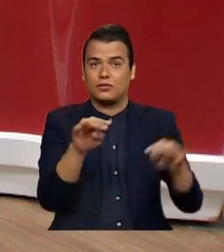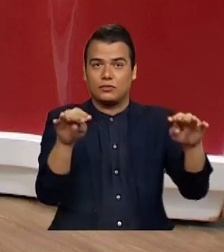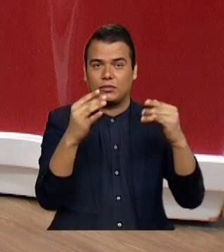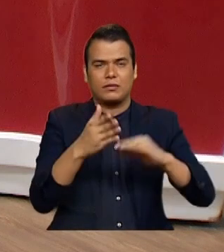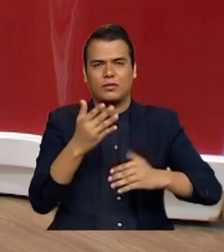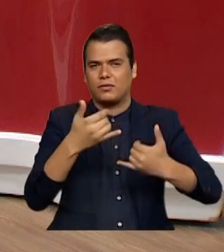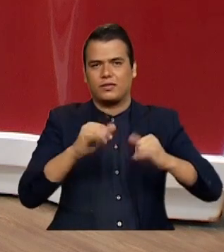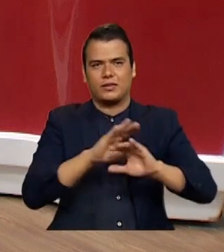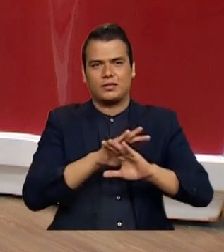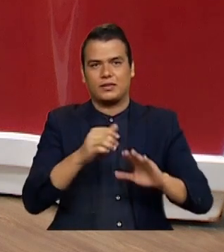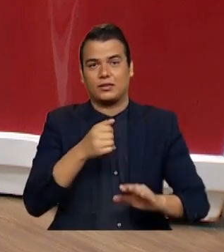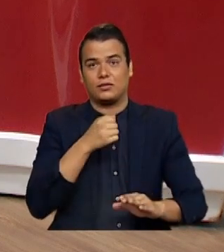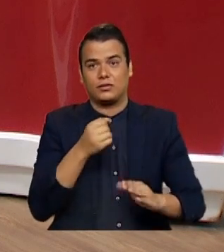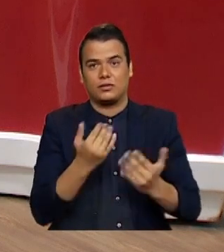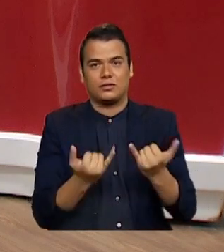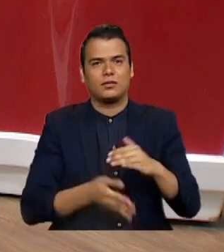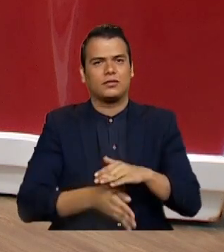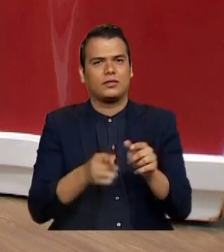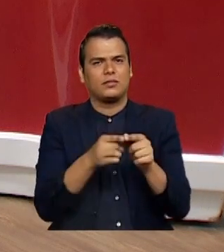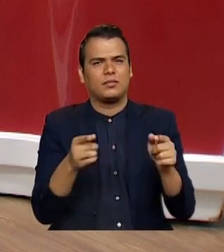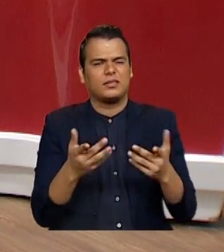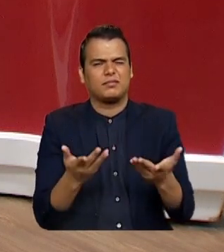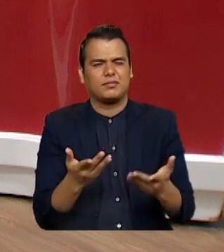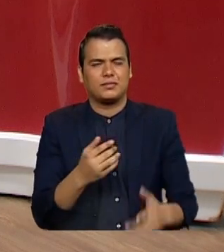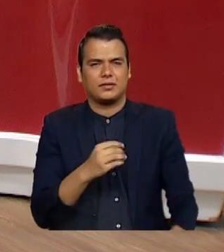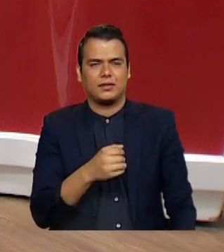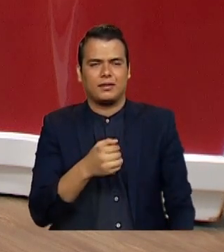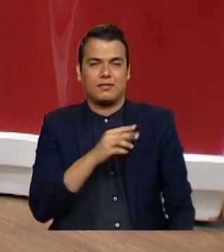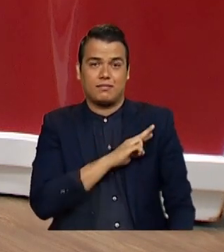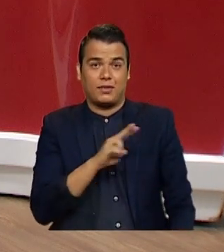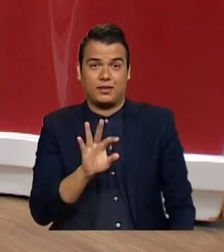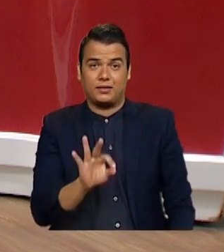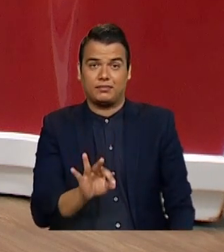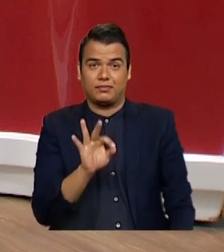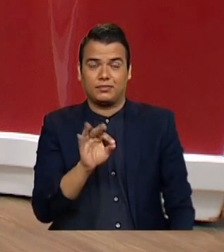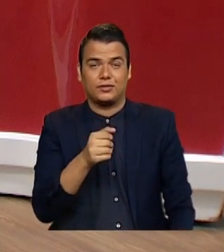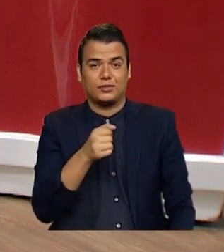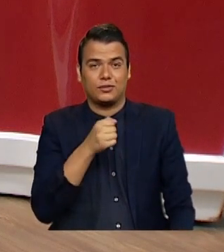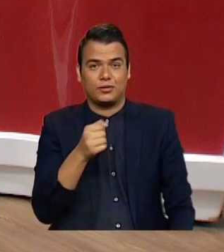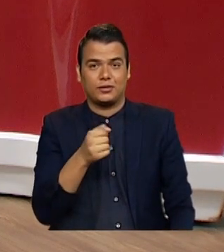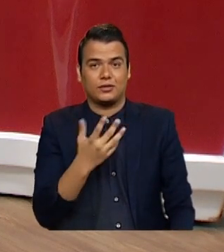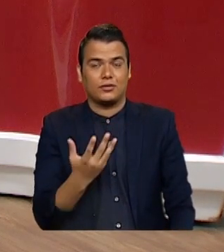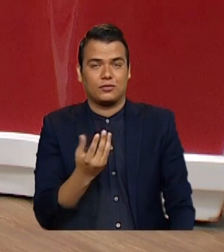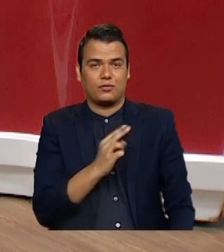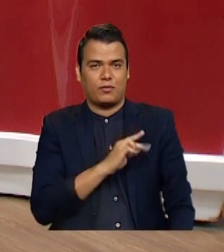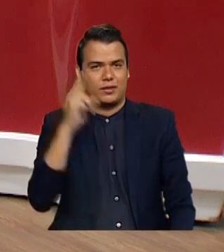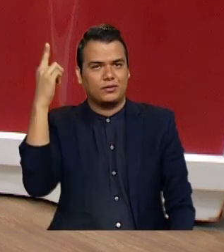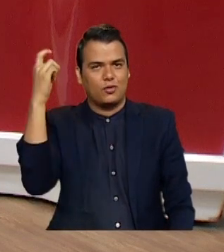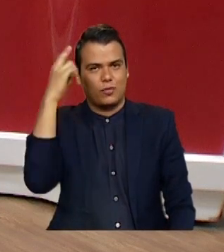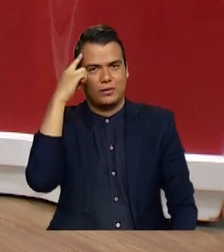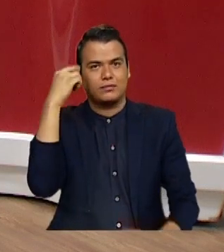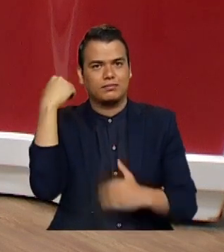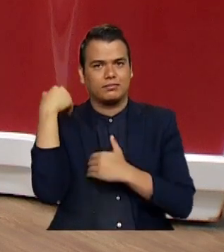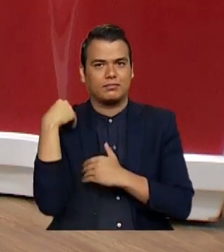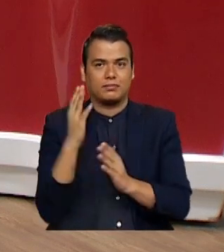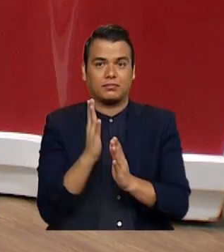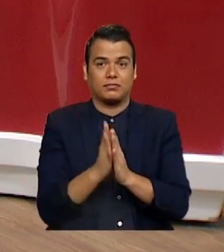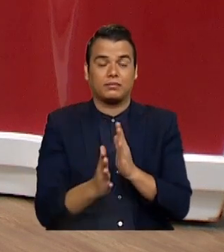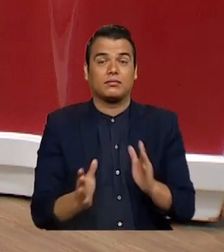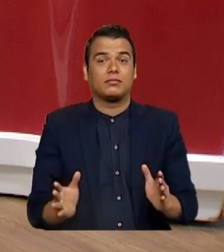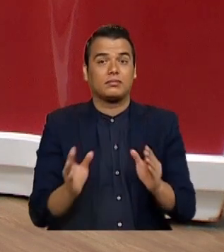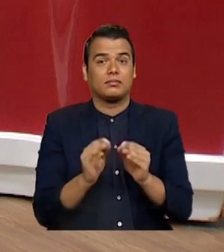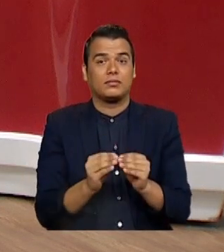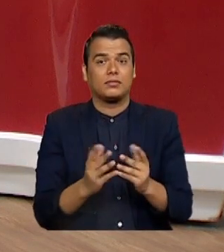hasta aquí la información. Los dejamos como siempre con las muy buenas noticias de nuestra gobernación, del departamento del Valle del Cauca. Y los